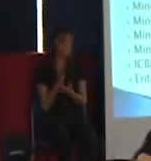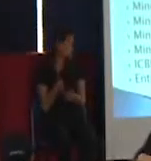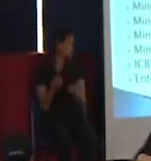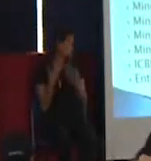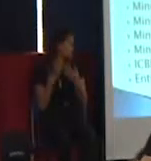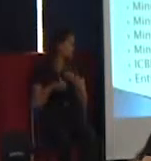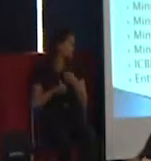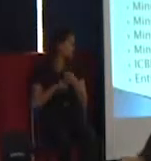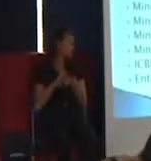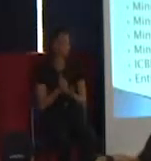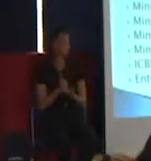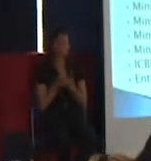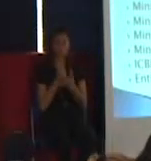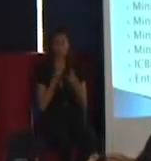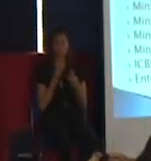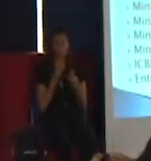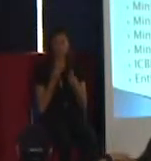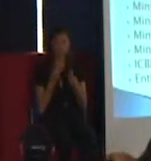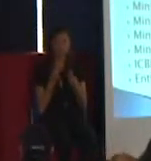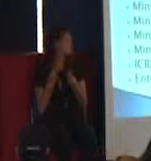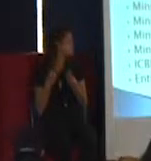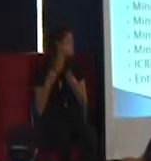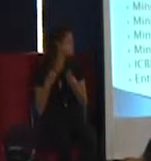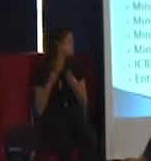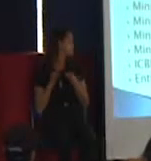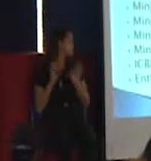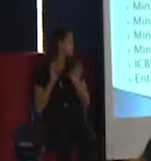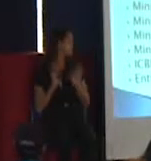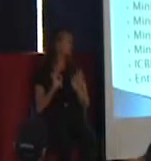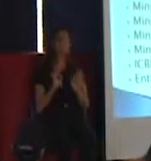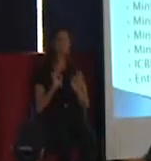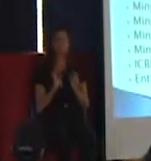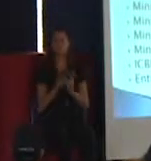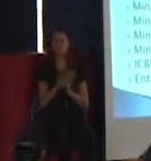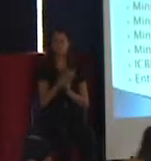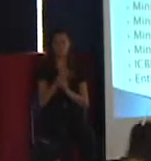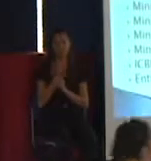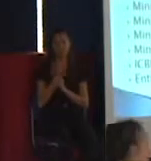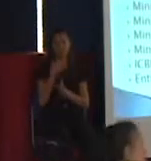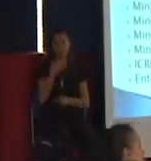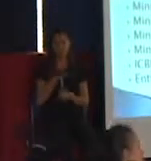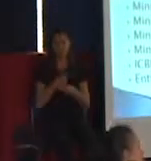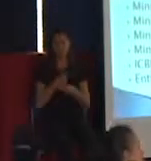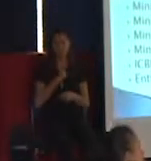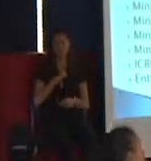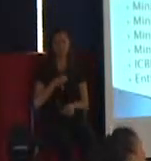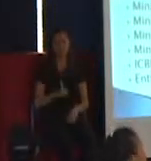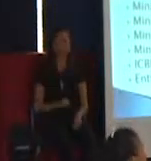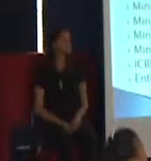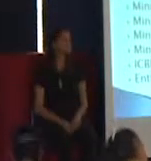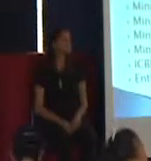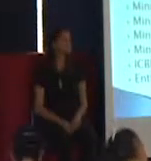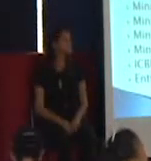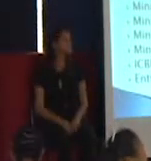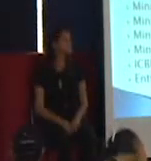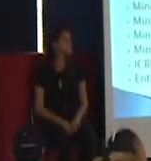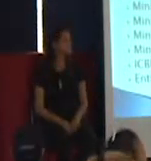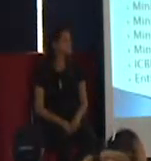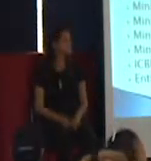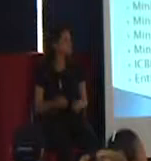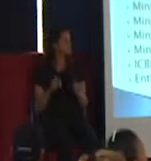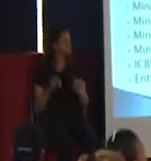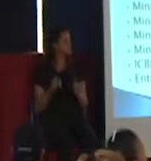esa ayuda para el efectivo, para la efectiva protección y goce de los derechos.